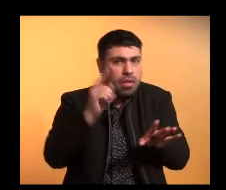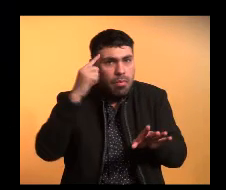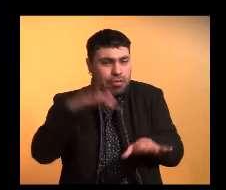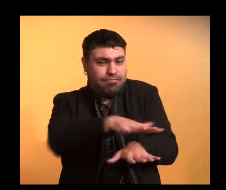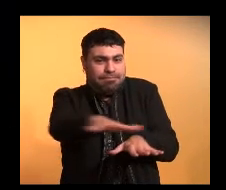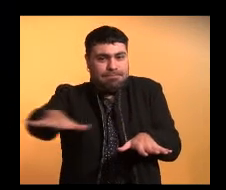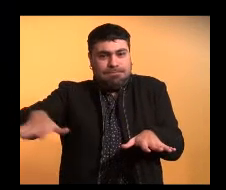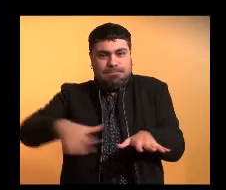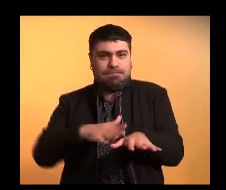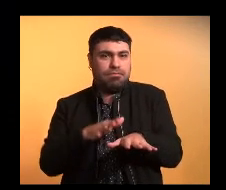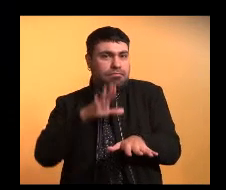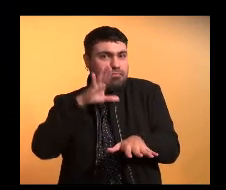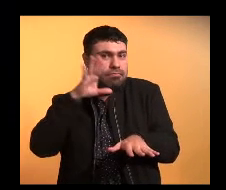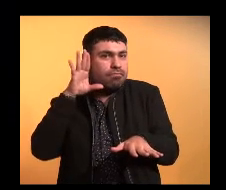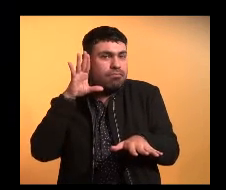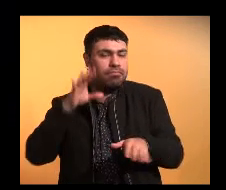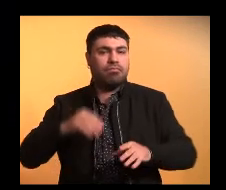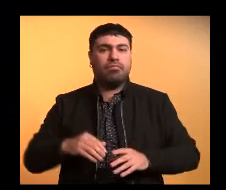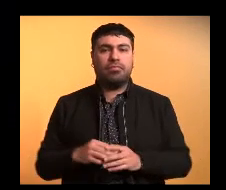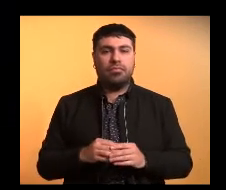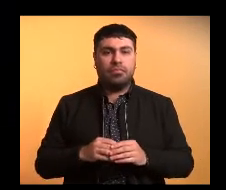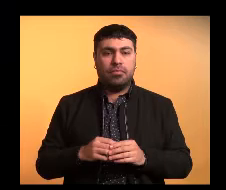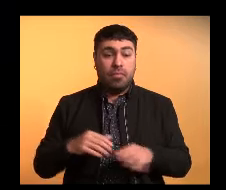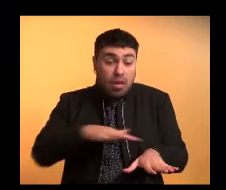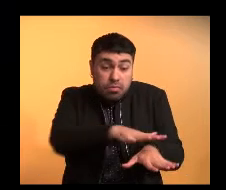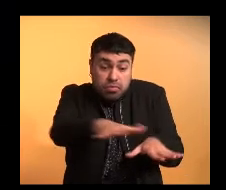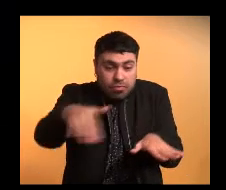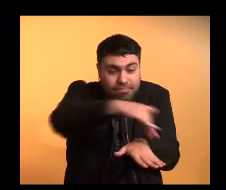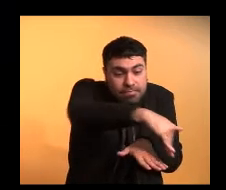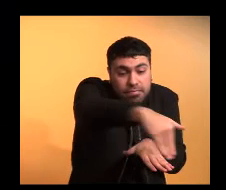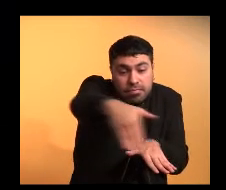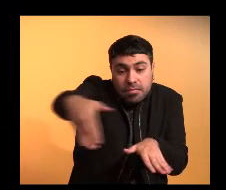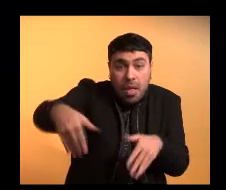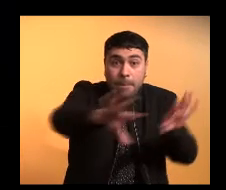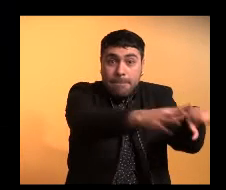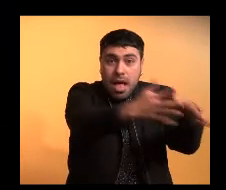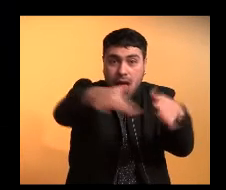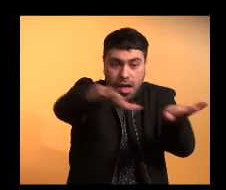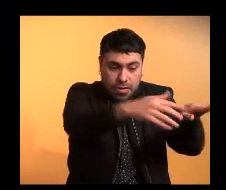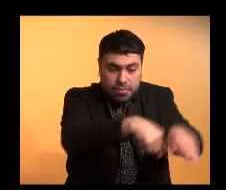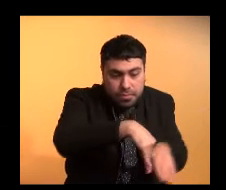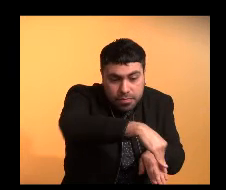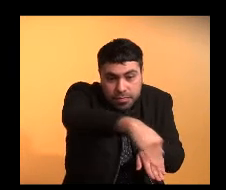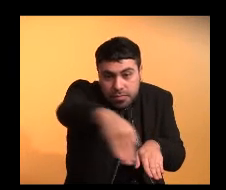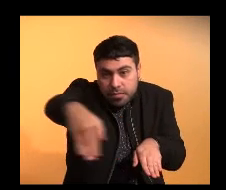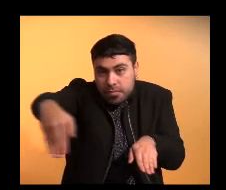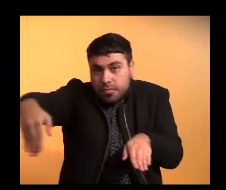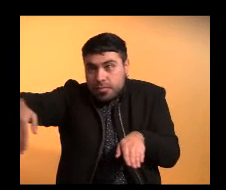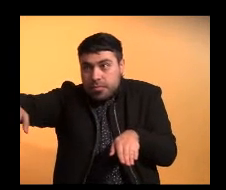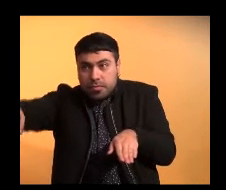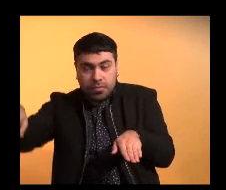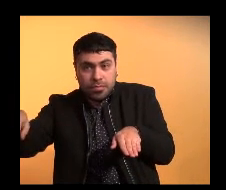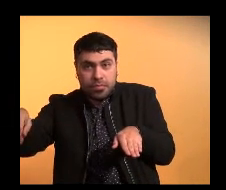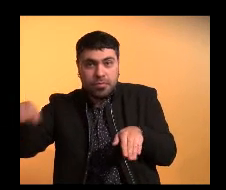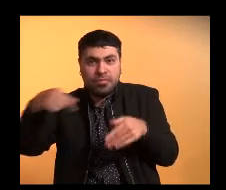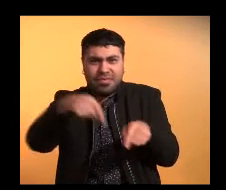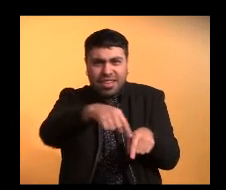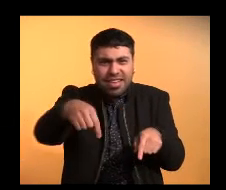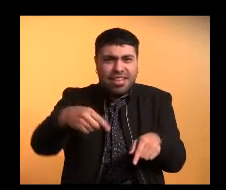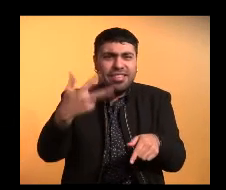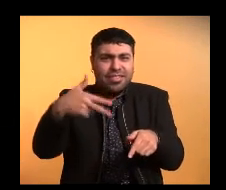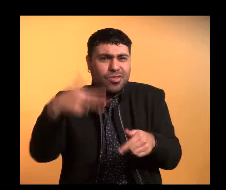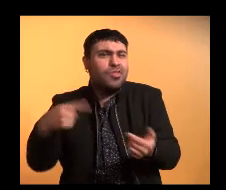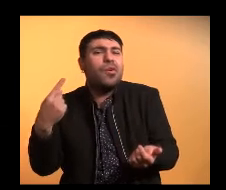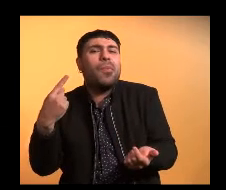algunos meses. Si dibujamos la línea costera, son cerca de 18.000 kilómetros, es el lugar más frío de la Tierra, es el lugar más seco